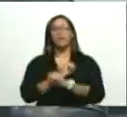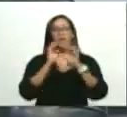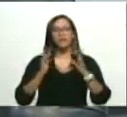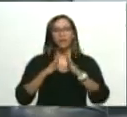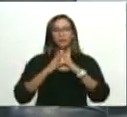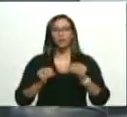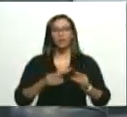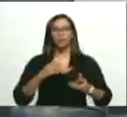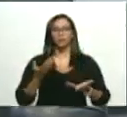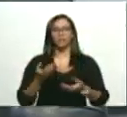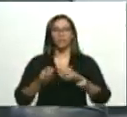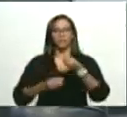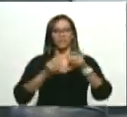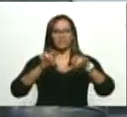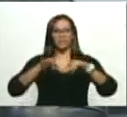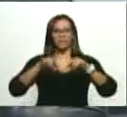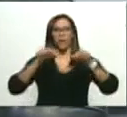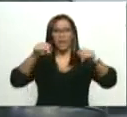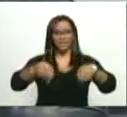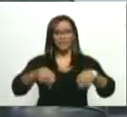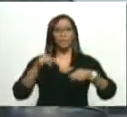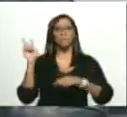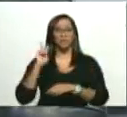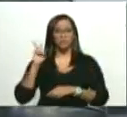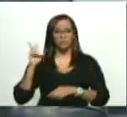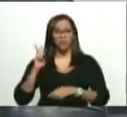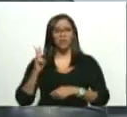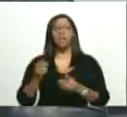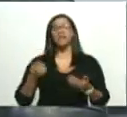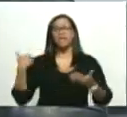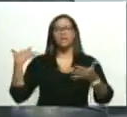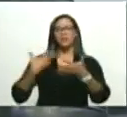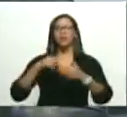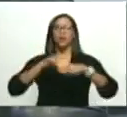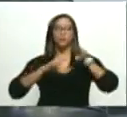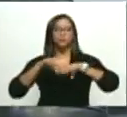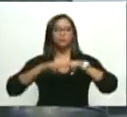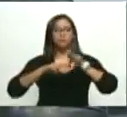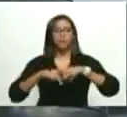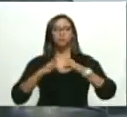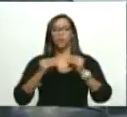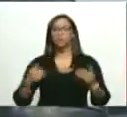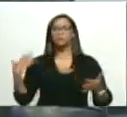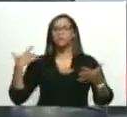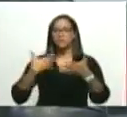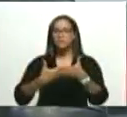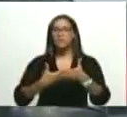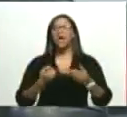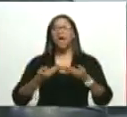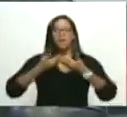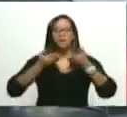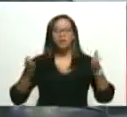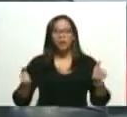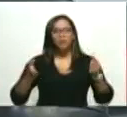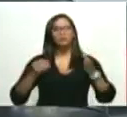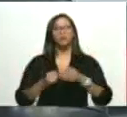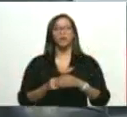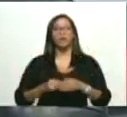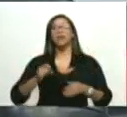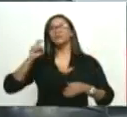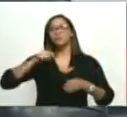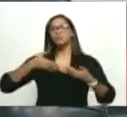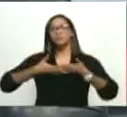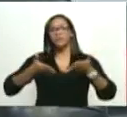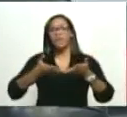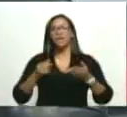que se sembró aquí en Venezuela y que viene construyéndose durante todo ese periodo ha abierto posibilidades a lo